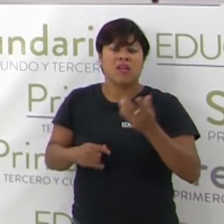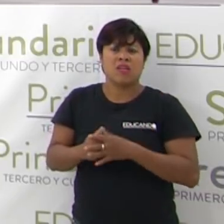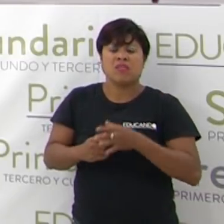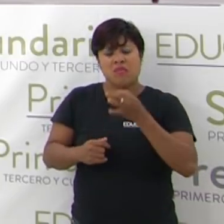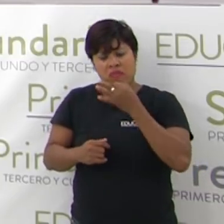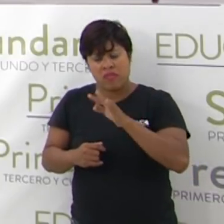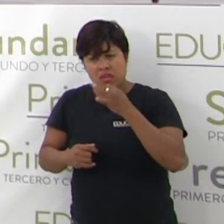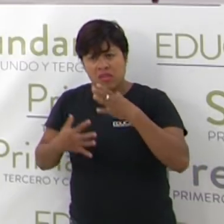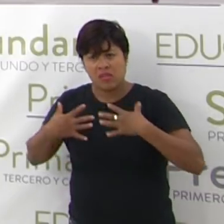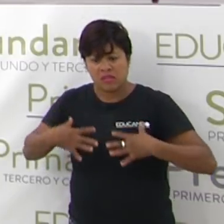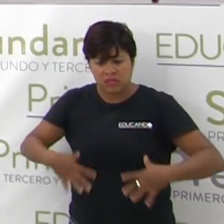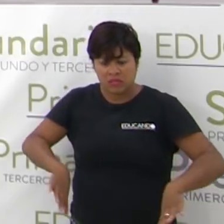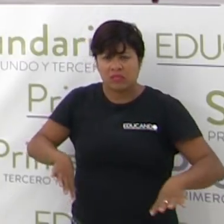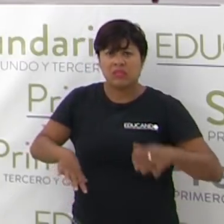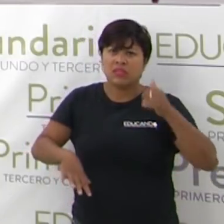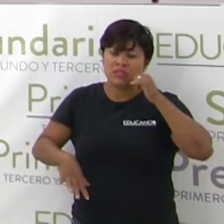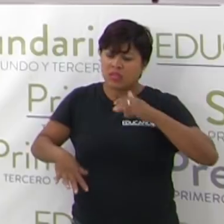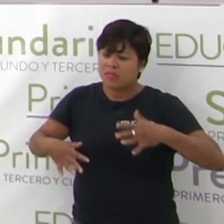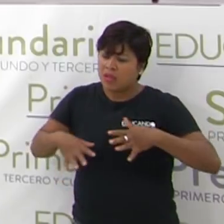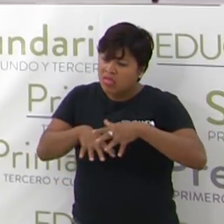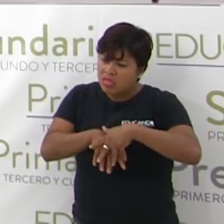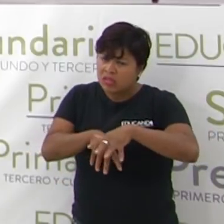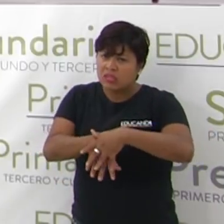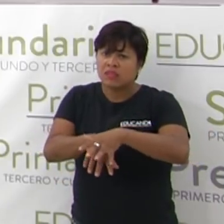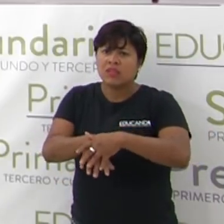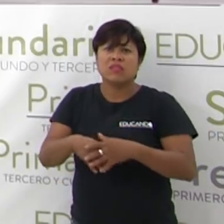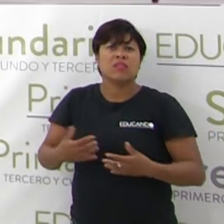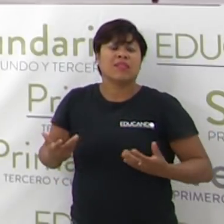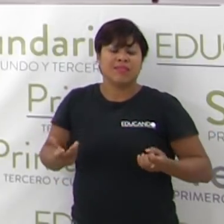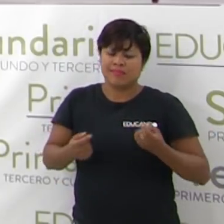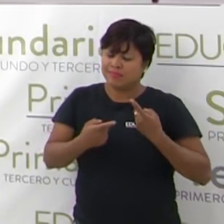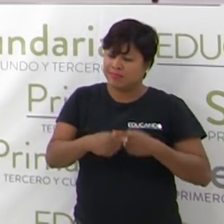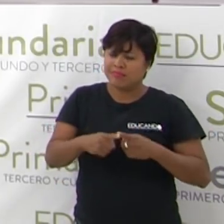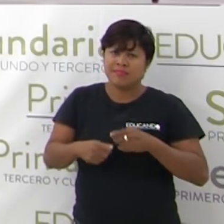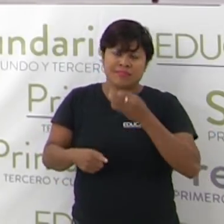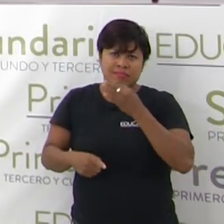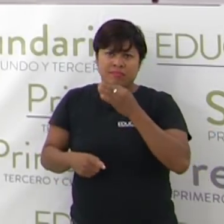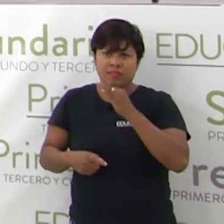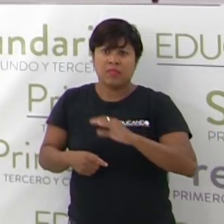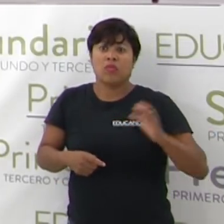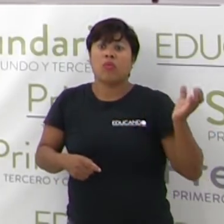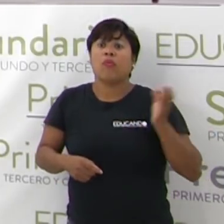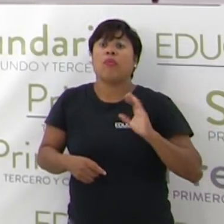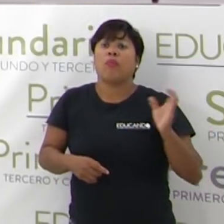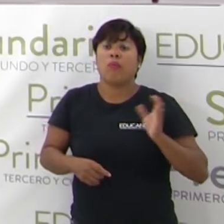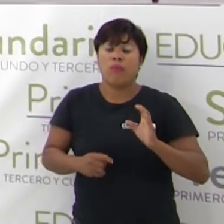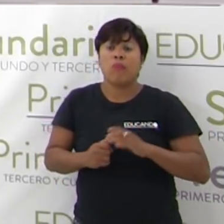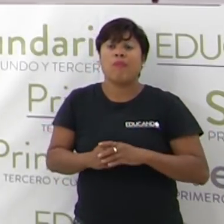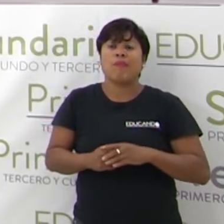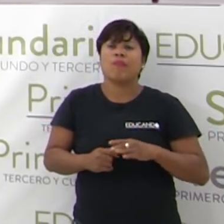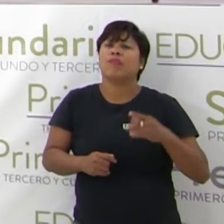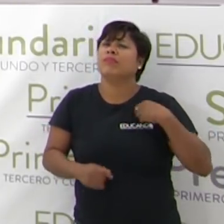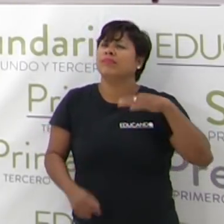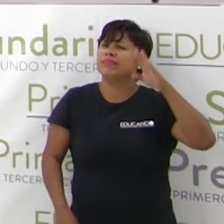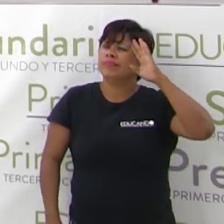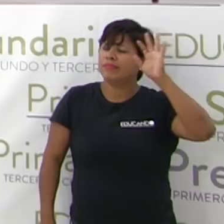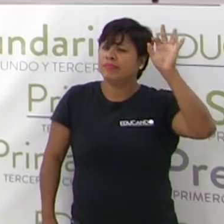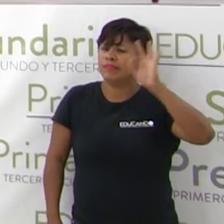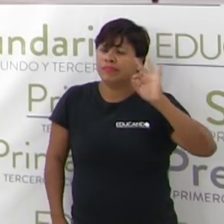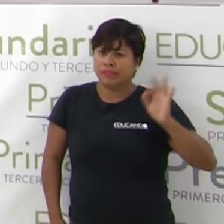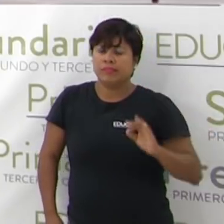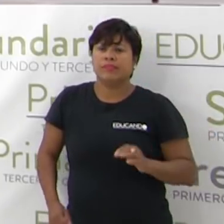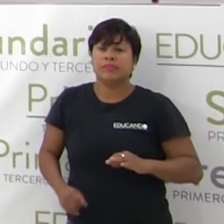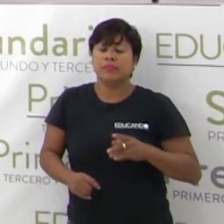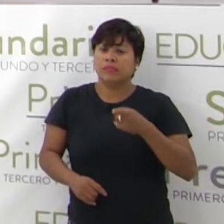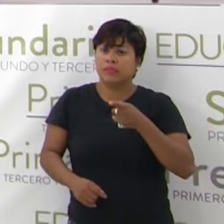fiestas o estaba haciendo desfiles o estaba en el probador. El caso es que cuando, vamos a suponer, el que